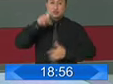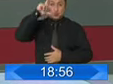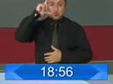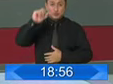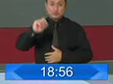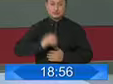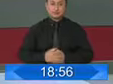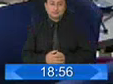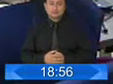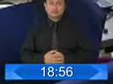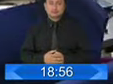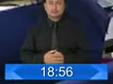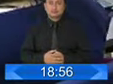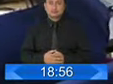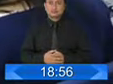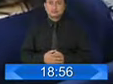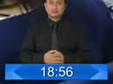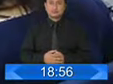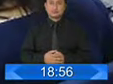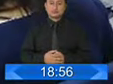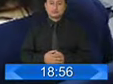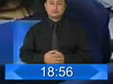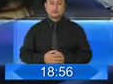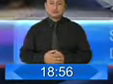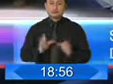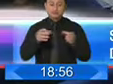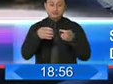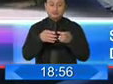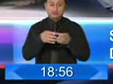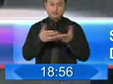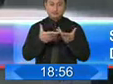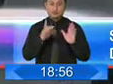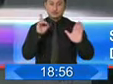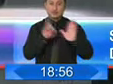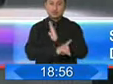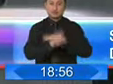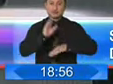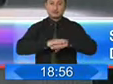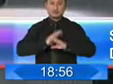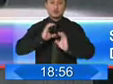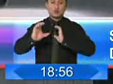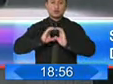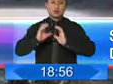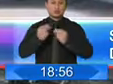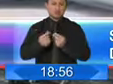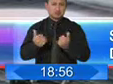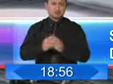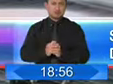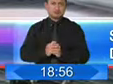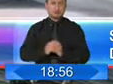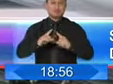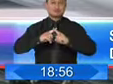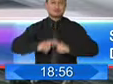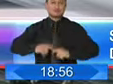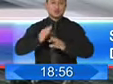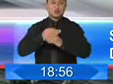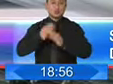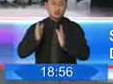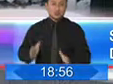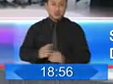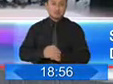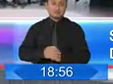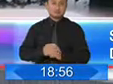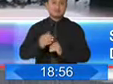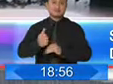Lasso. La denuncia fue presentada por el colectivo Ciudadano por una Comunicación de Calidad, presidido por una ex funcionaria de la Supercom,